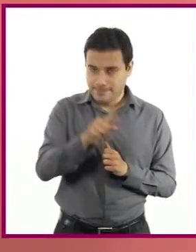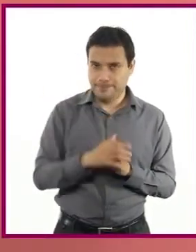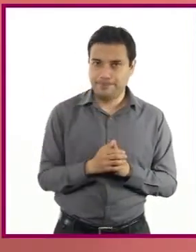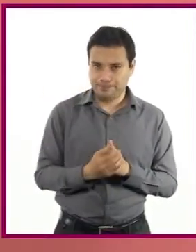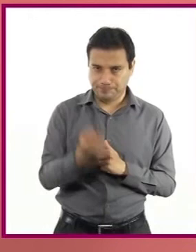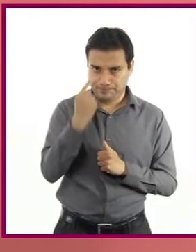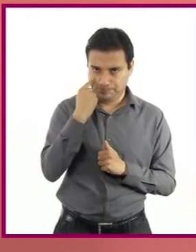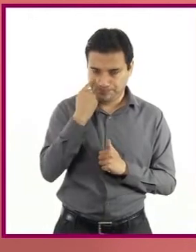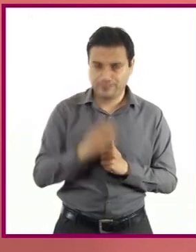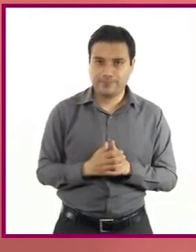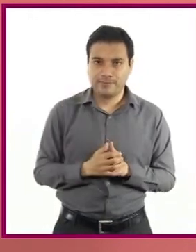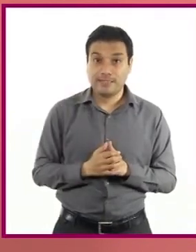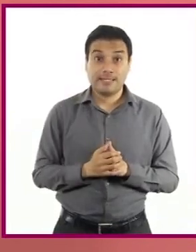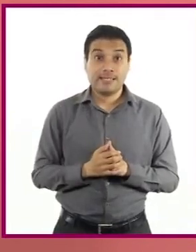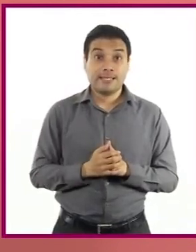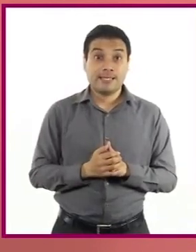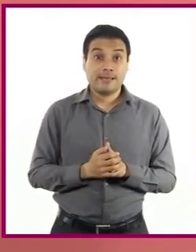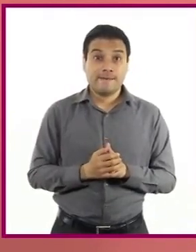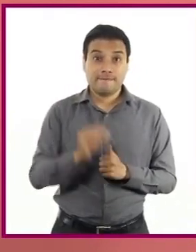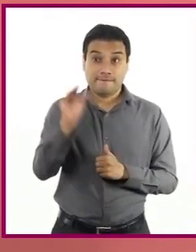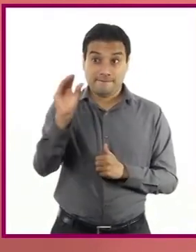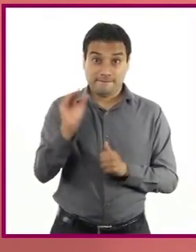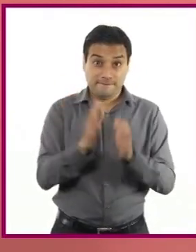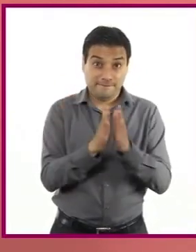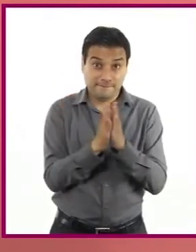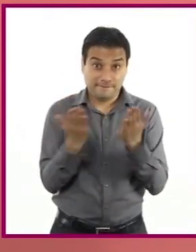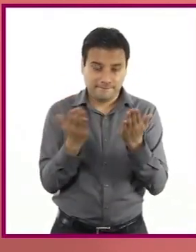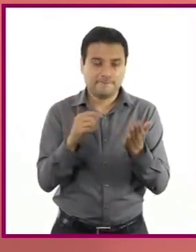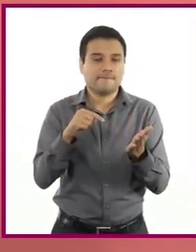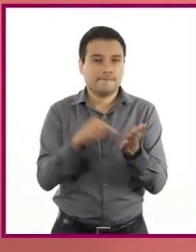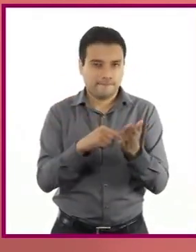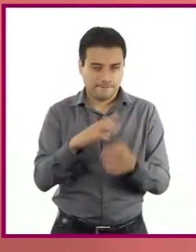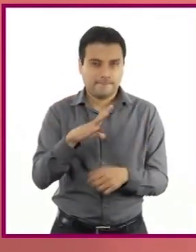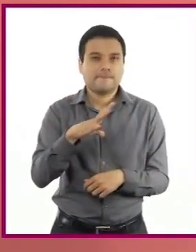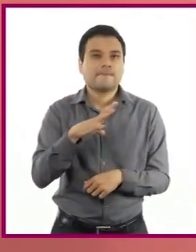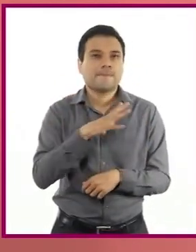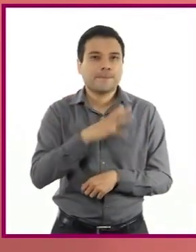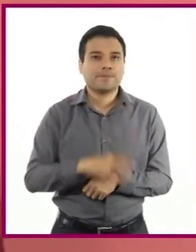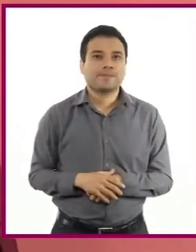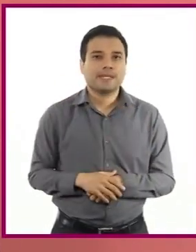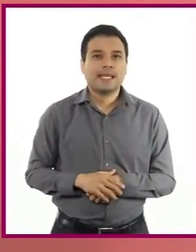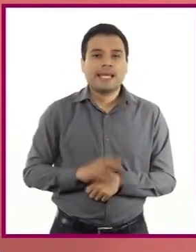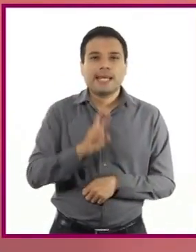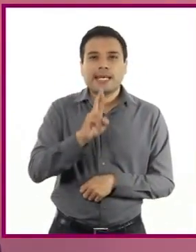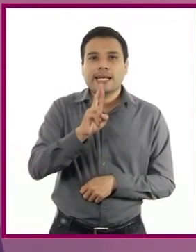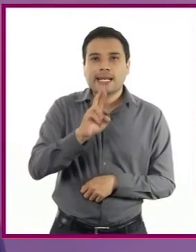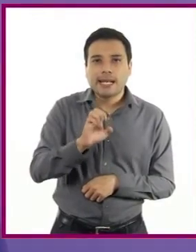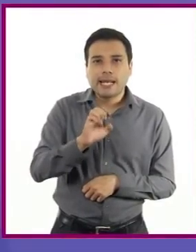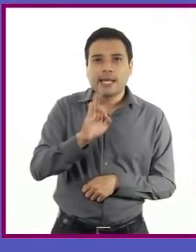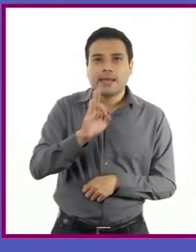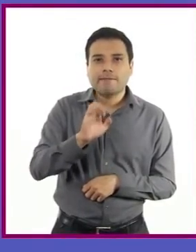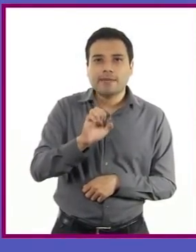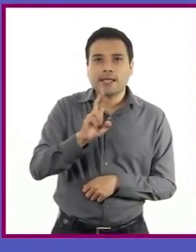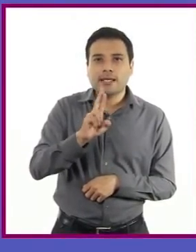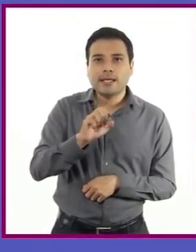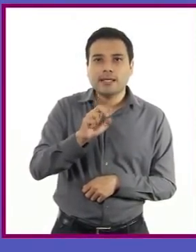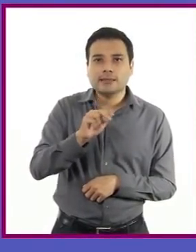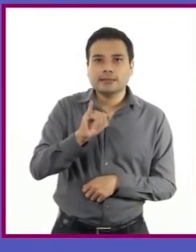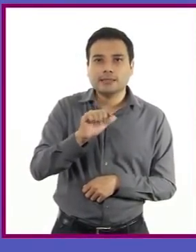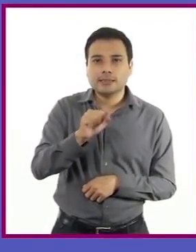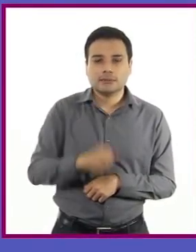misma enciclopedia pueden encontrar lo que se conocen como referencias cruzadas. Esto